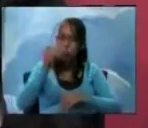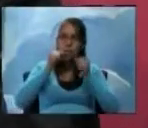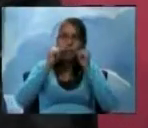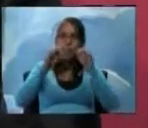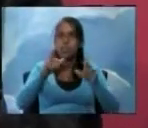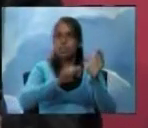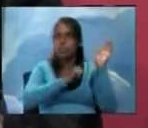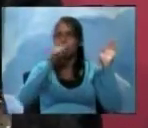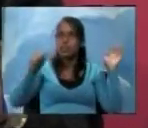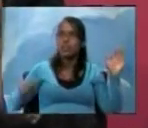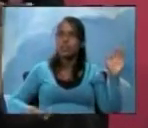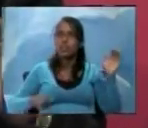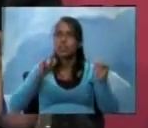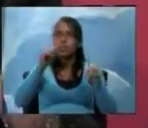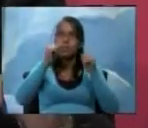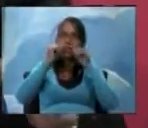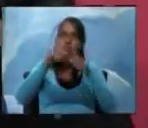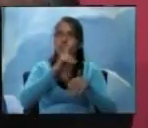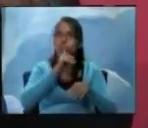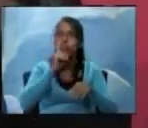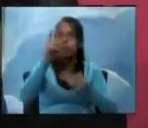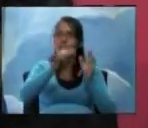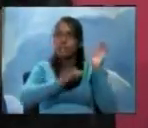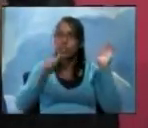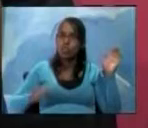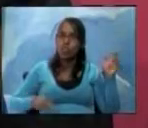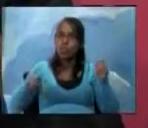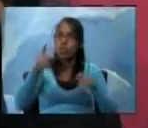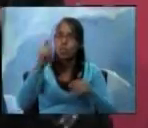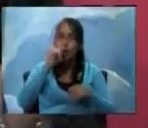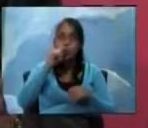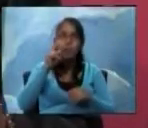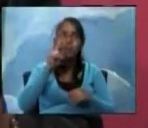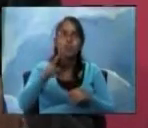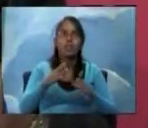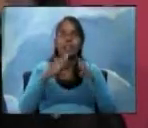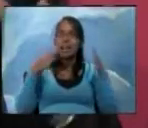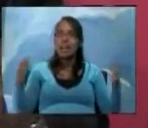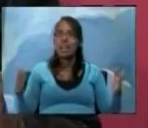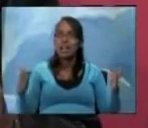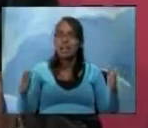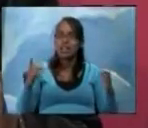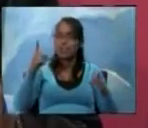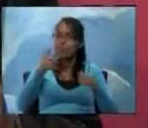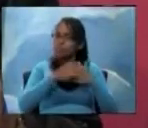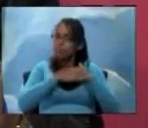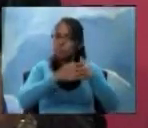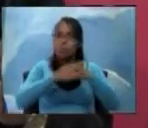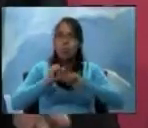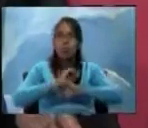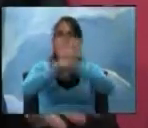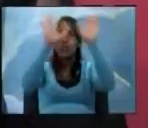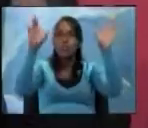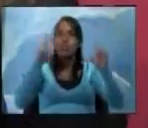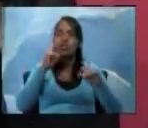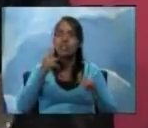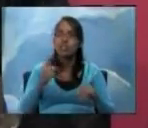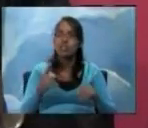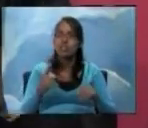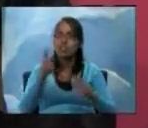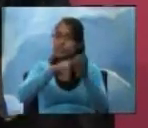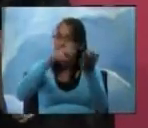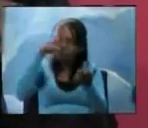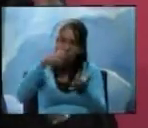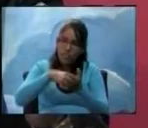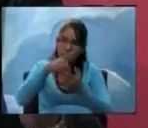bendición del Señor. Bendito sea el nombre del Señor. Cuando Pedro vio esta gran señal, este gran prodigio, dice la que Pedro se humilló,